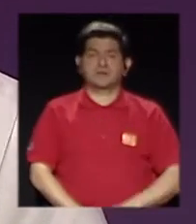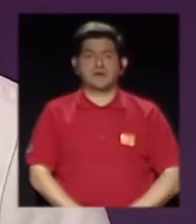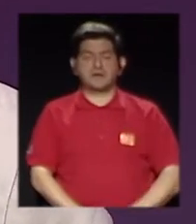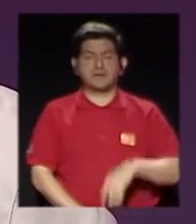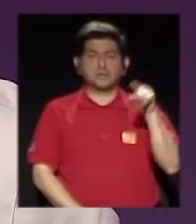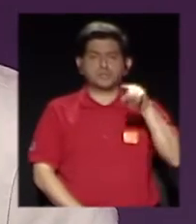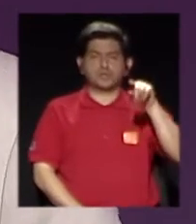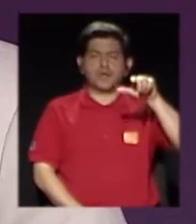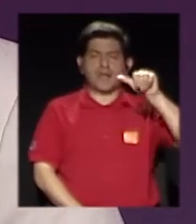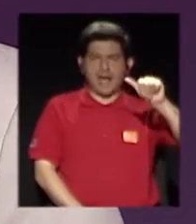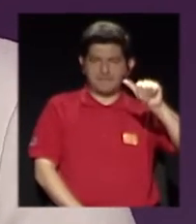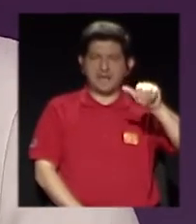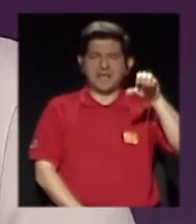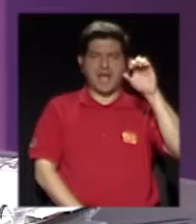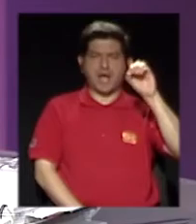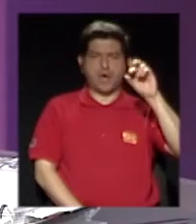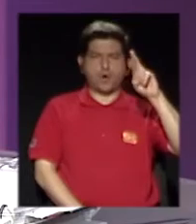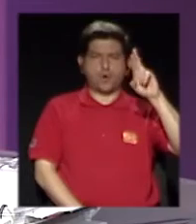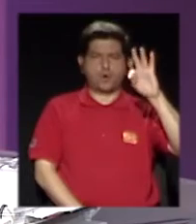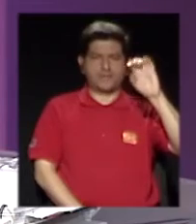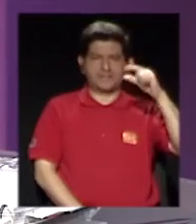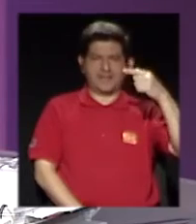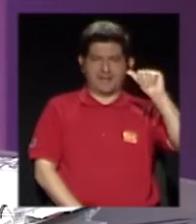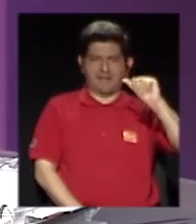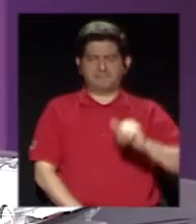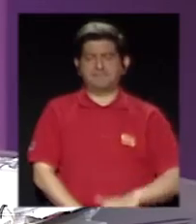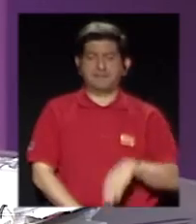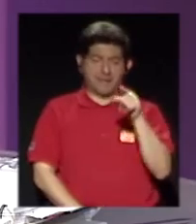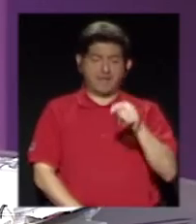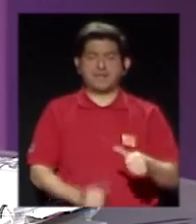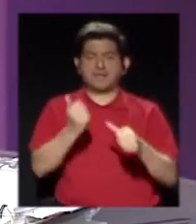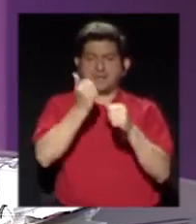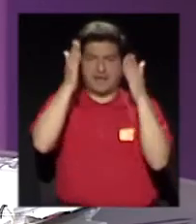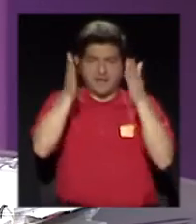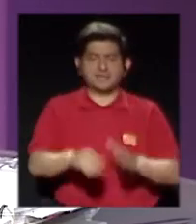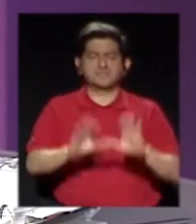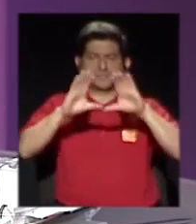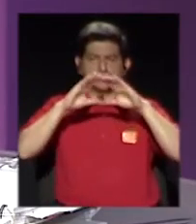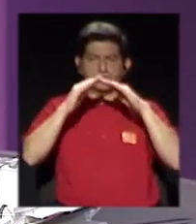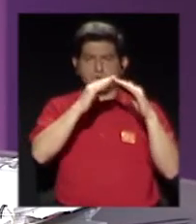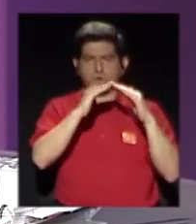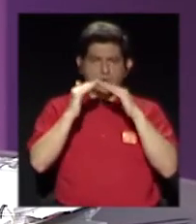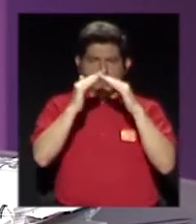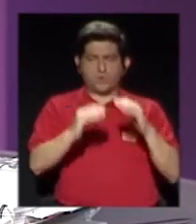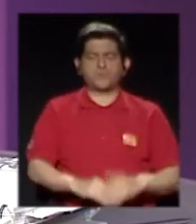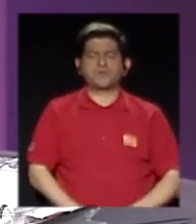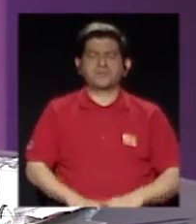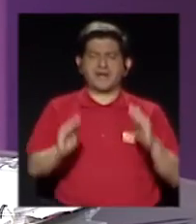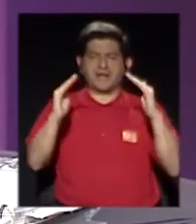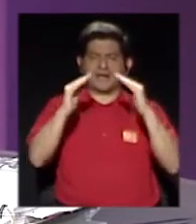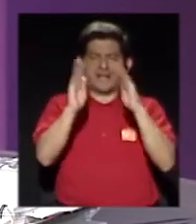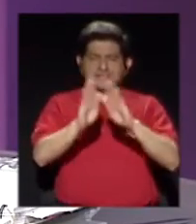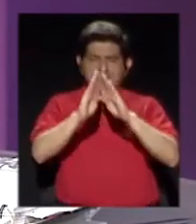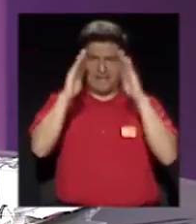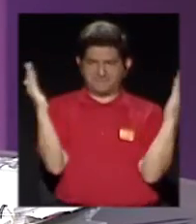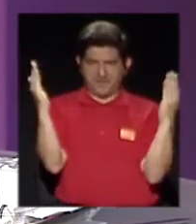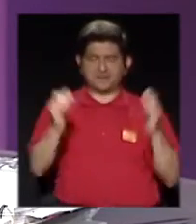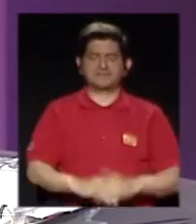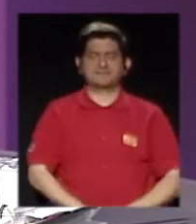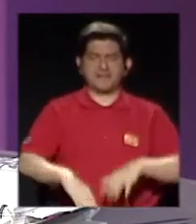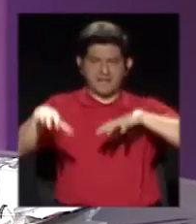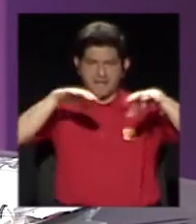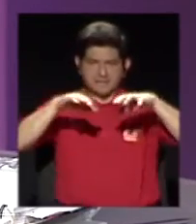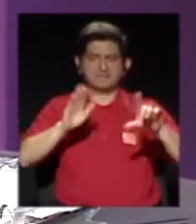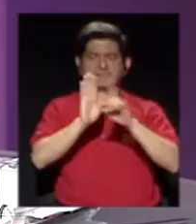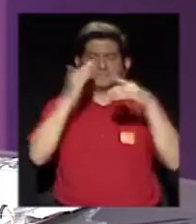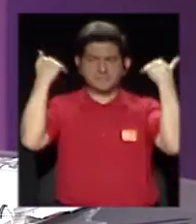zoila américa ortega ella es asesora de la comunidad casa abierta ha sido activista de los